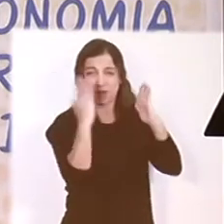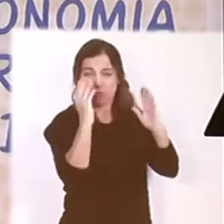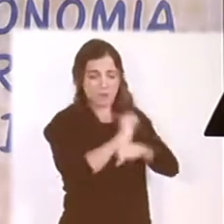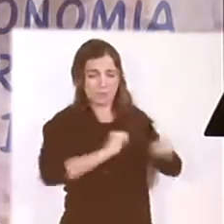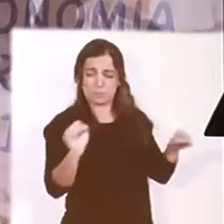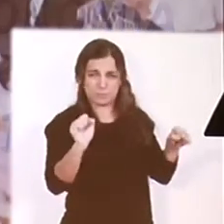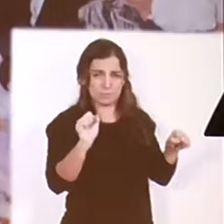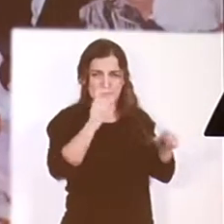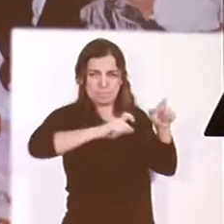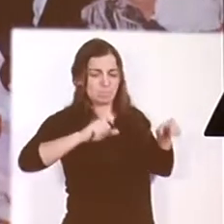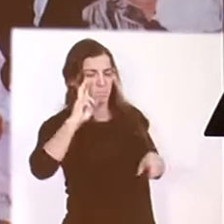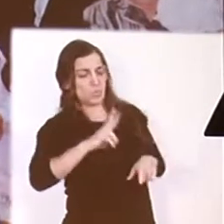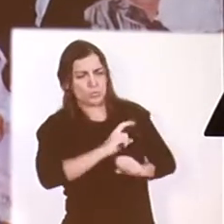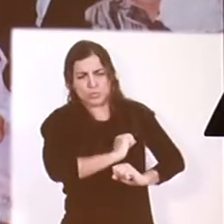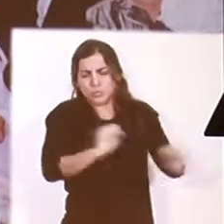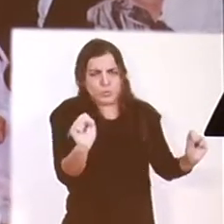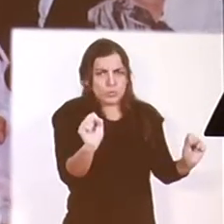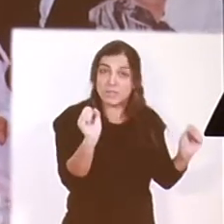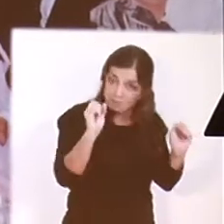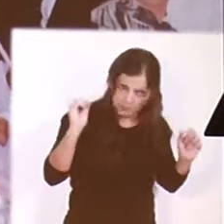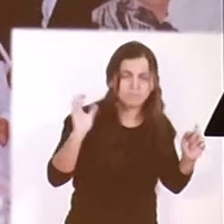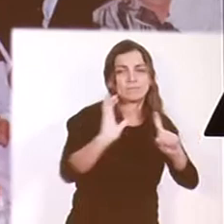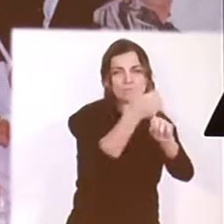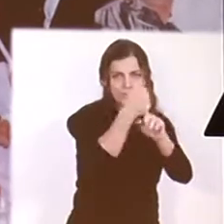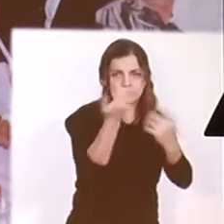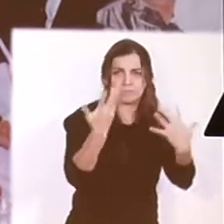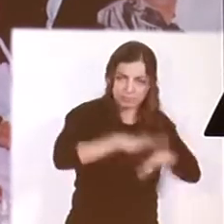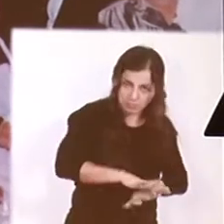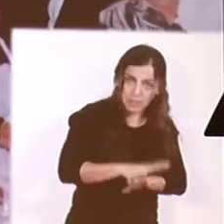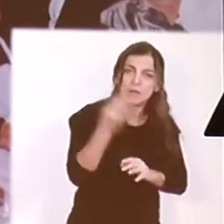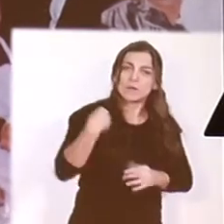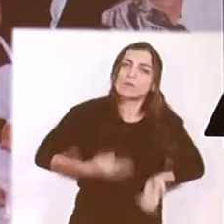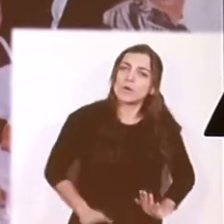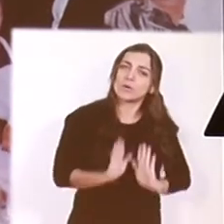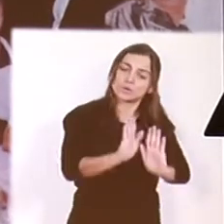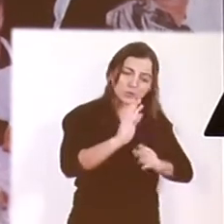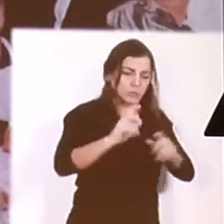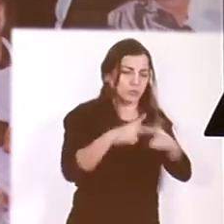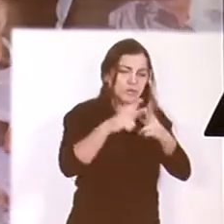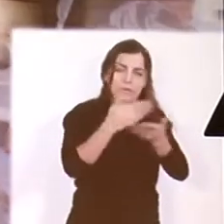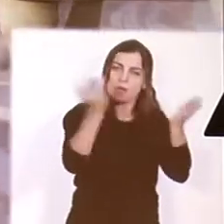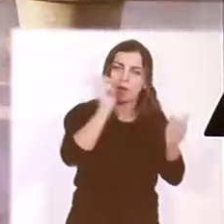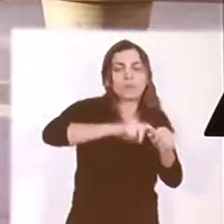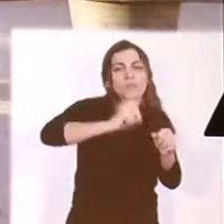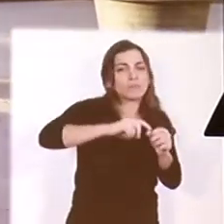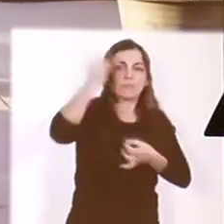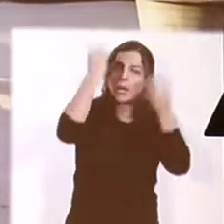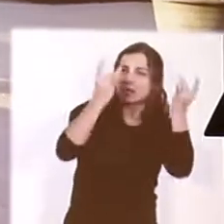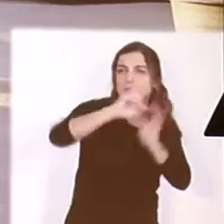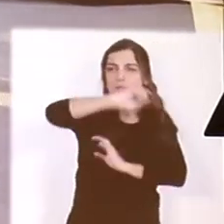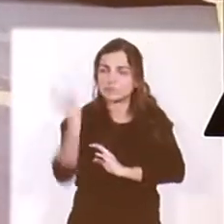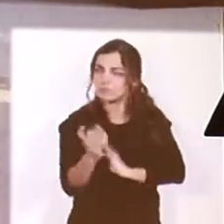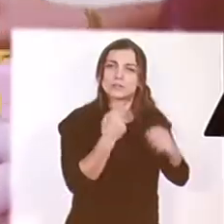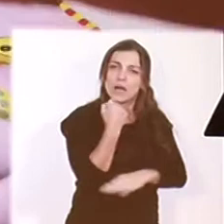Discapacidad distinguía con dos premios a quienes trabajan por la inclusión. En esta ocasión, la categoría individual fue a parar a Ascensión